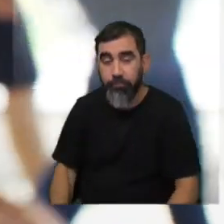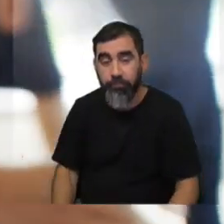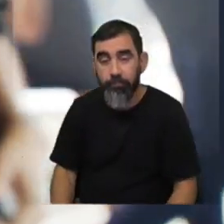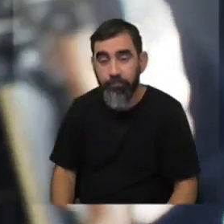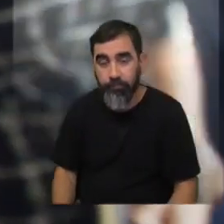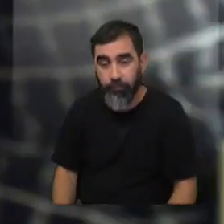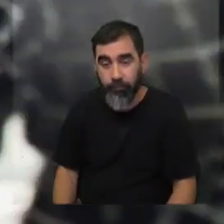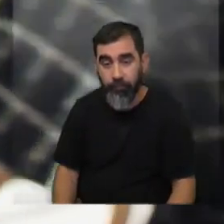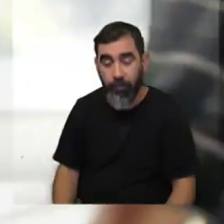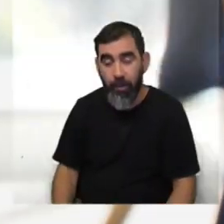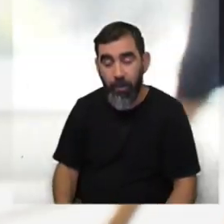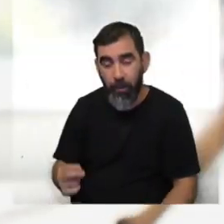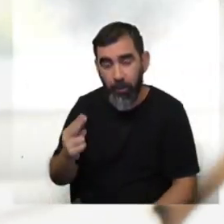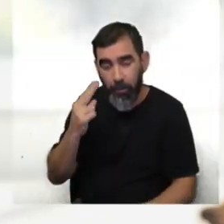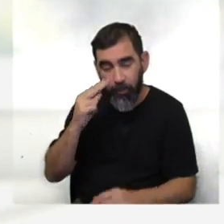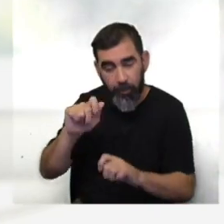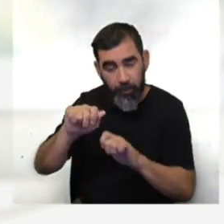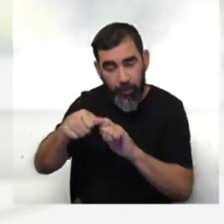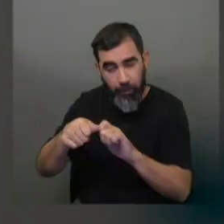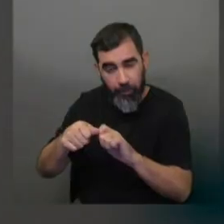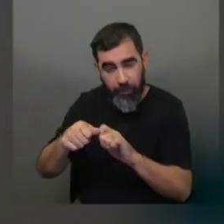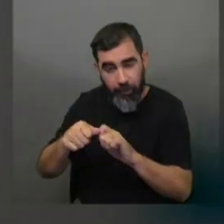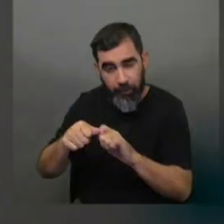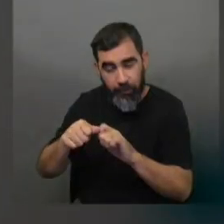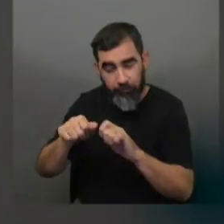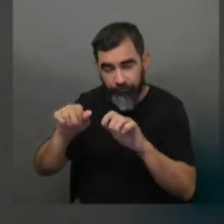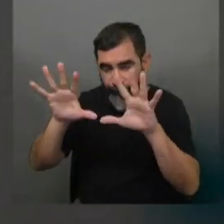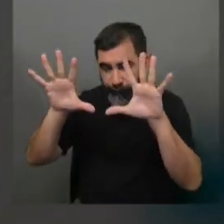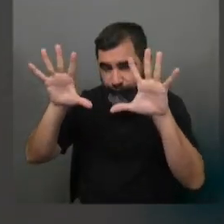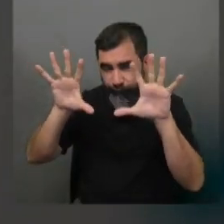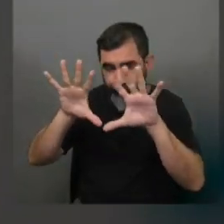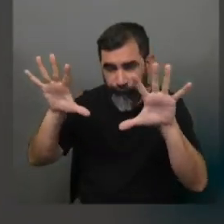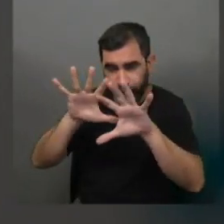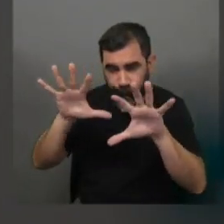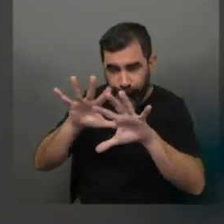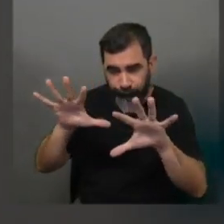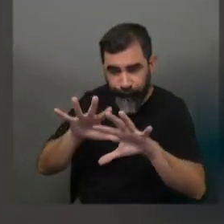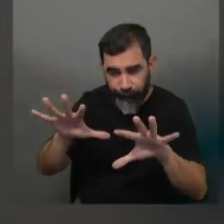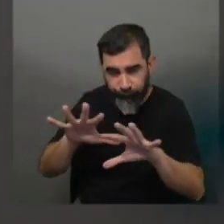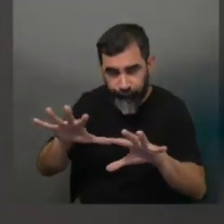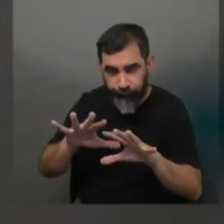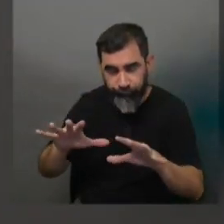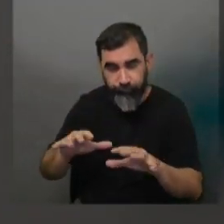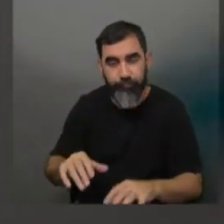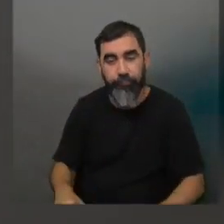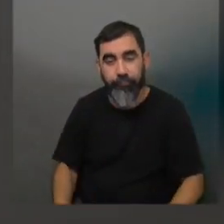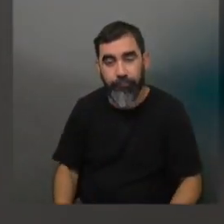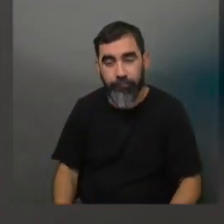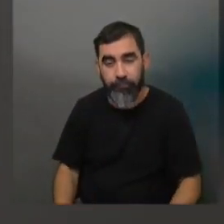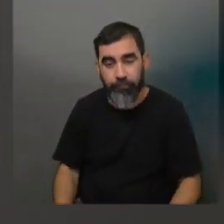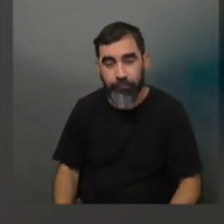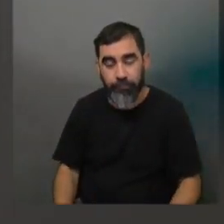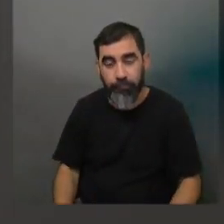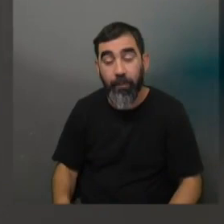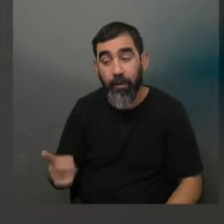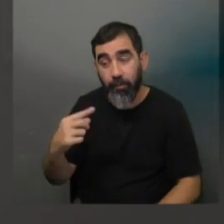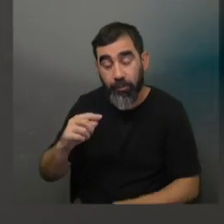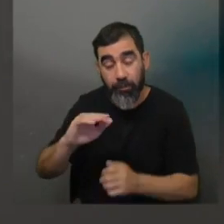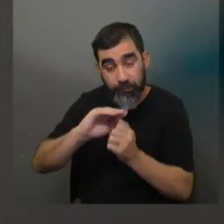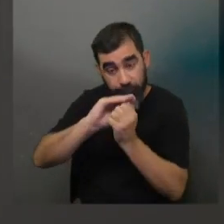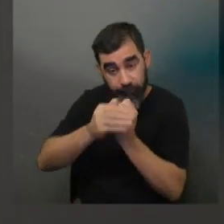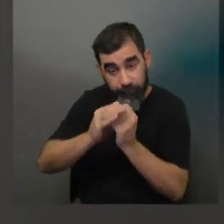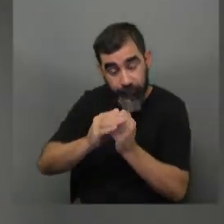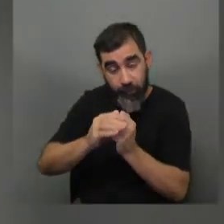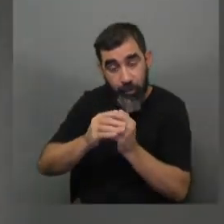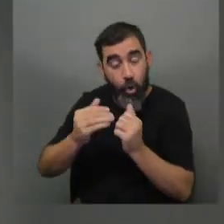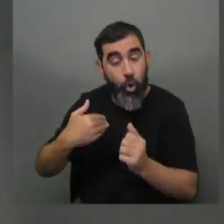y cuando esa película se corta, va a haber una visión borrosa, una imagen intermitente. Entonces, la película lagrimal tiene